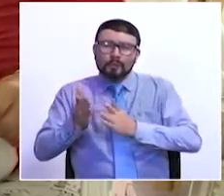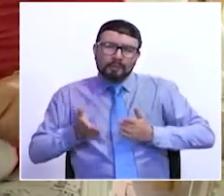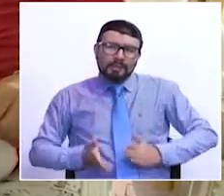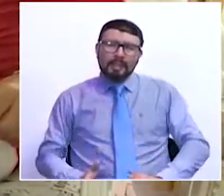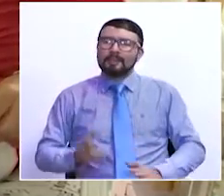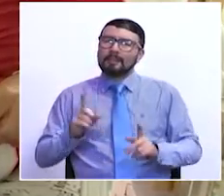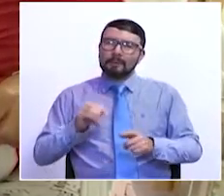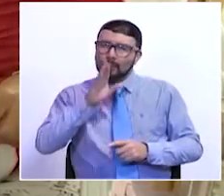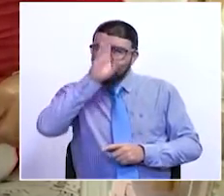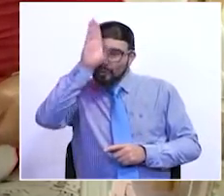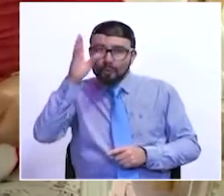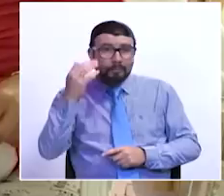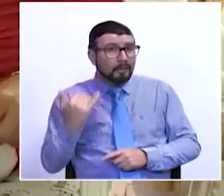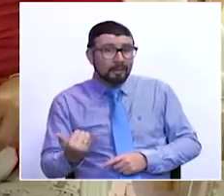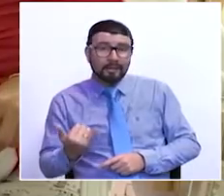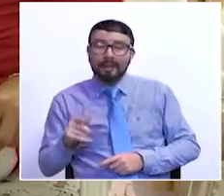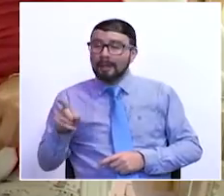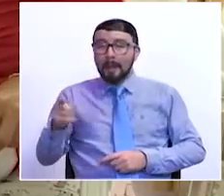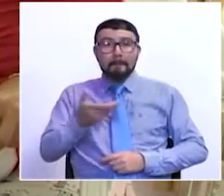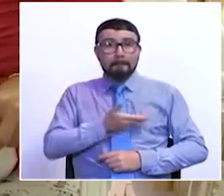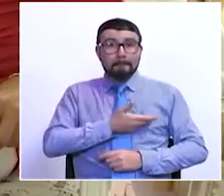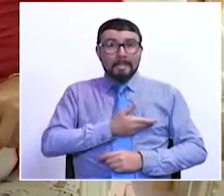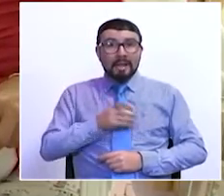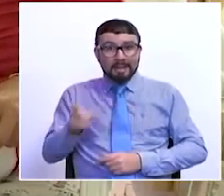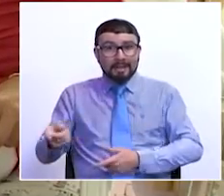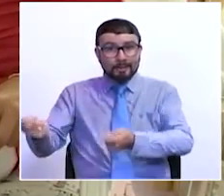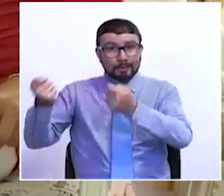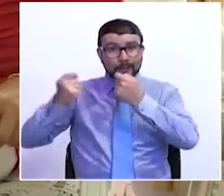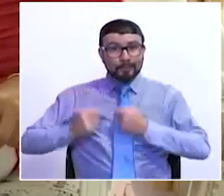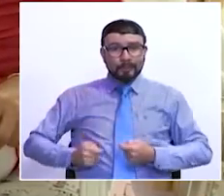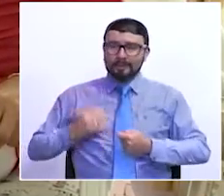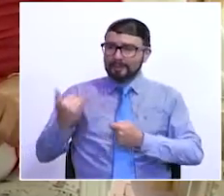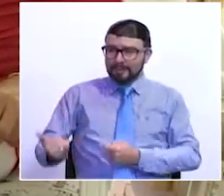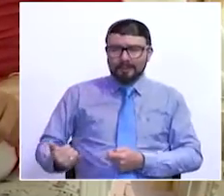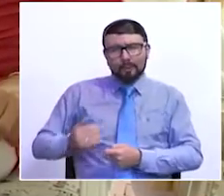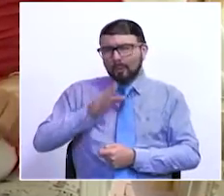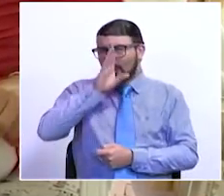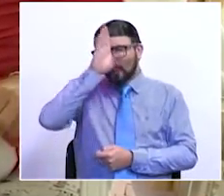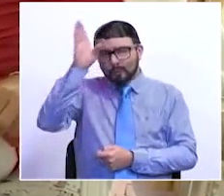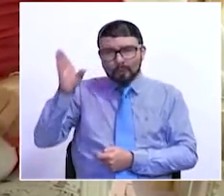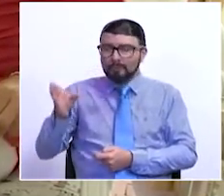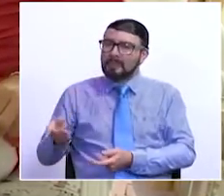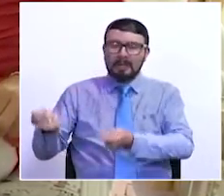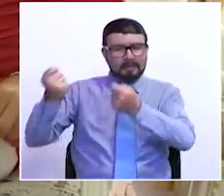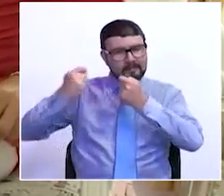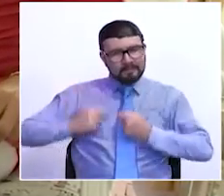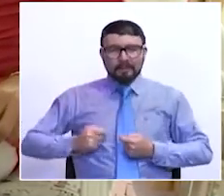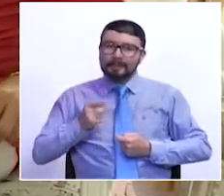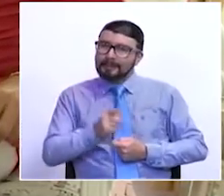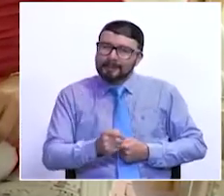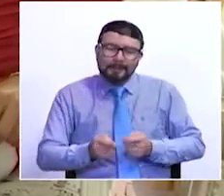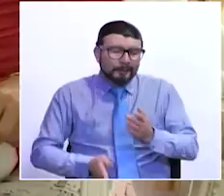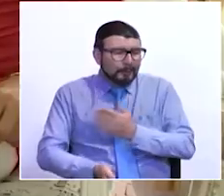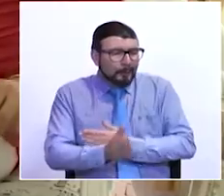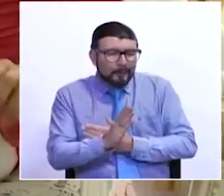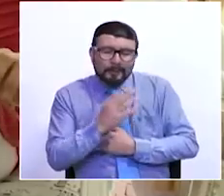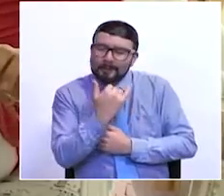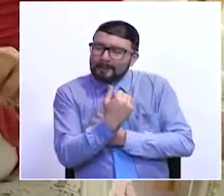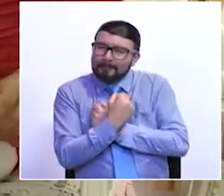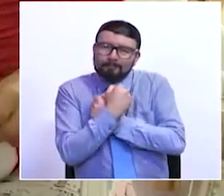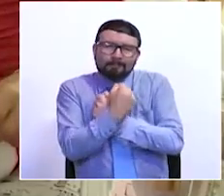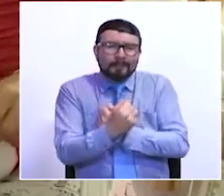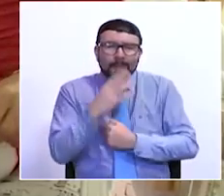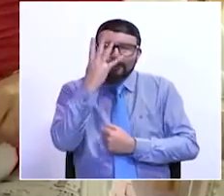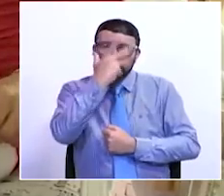que nos dejó mi madre para seguir dejando huellas en esta época tan linda. Y